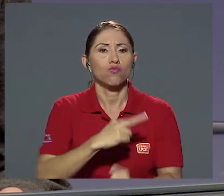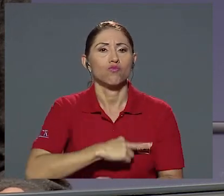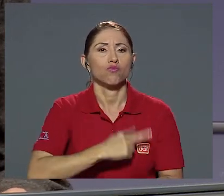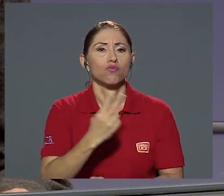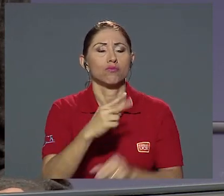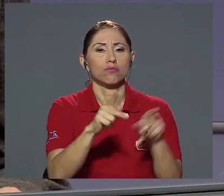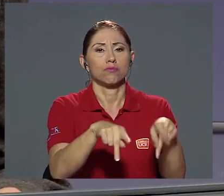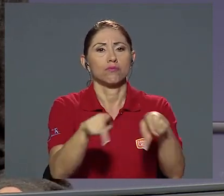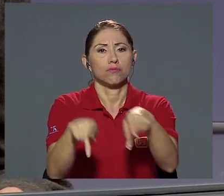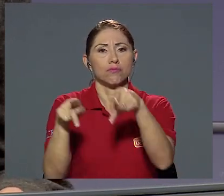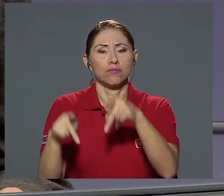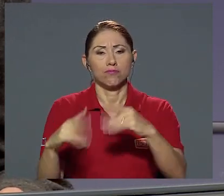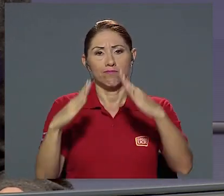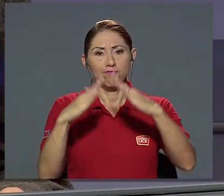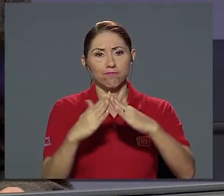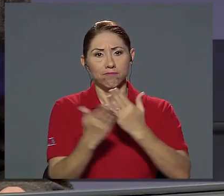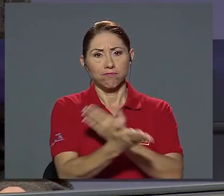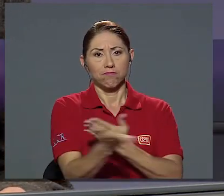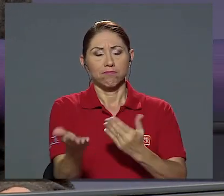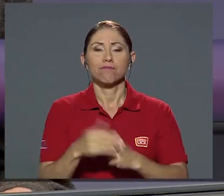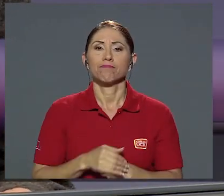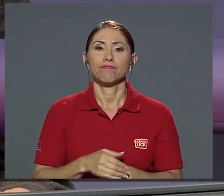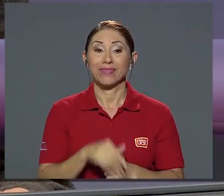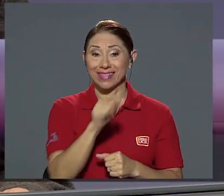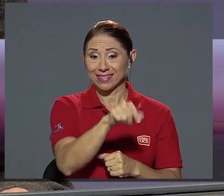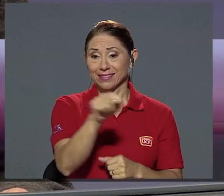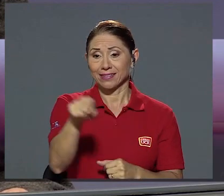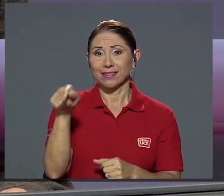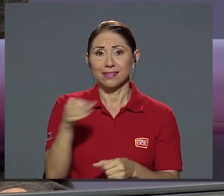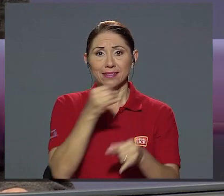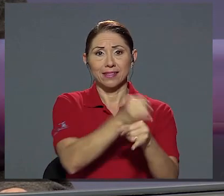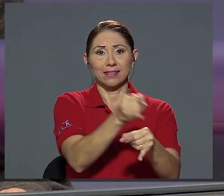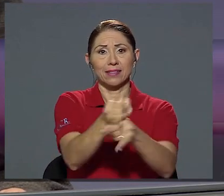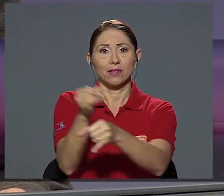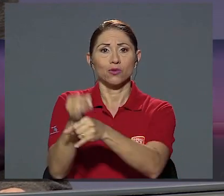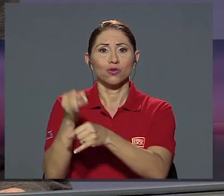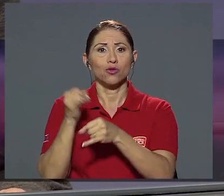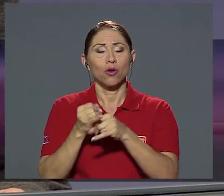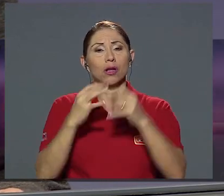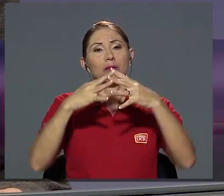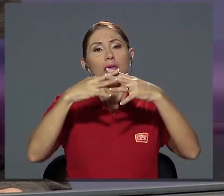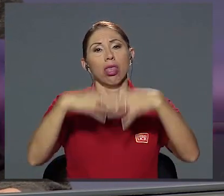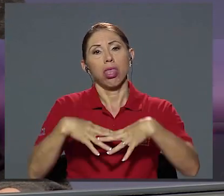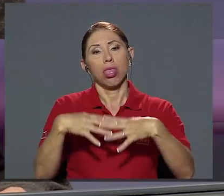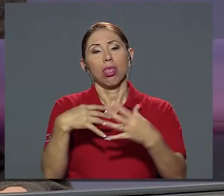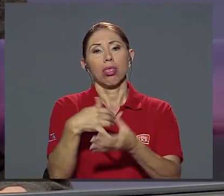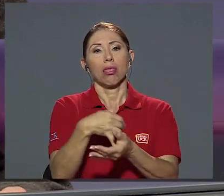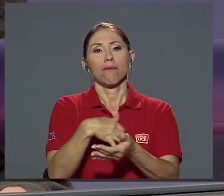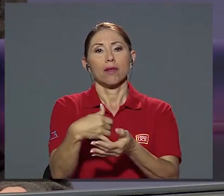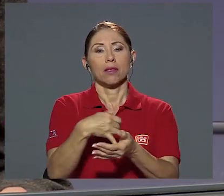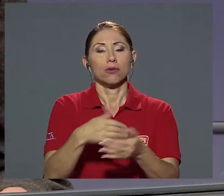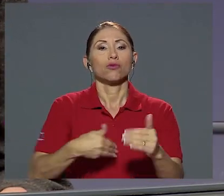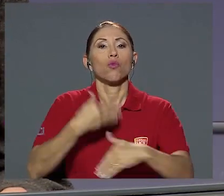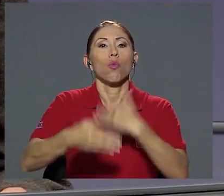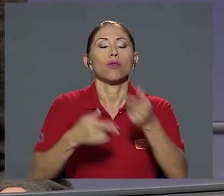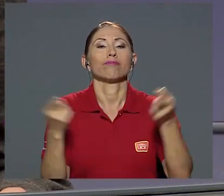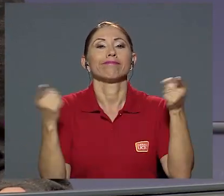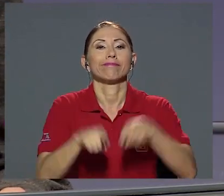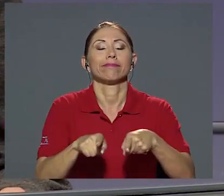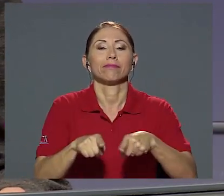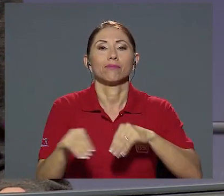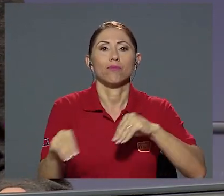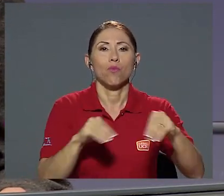de los ciudadanos. Y esas instituciones generalmente caen y se debilitan ante movimientos